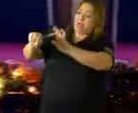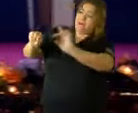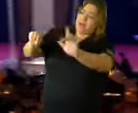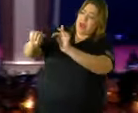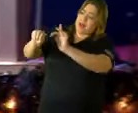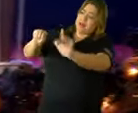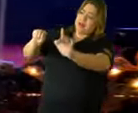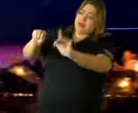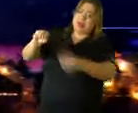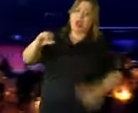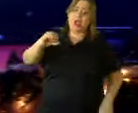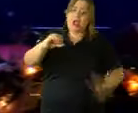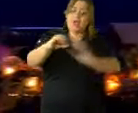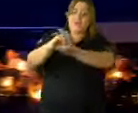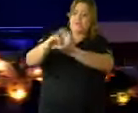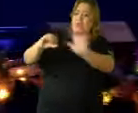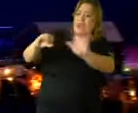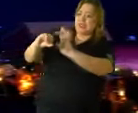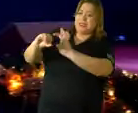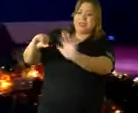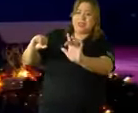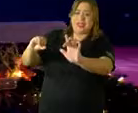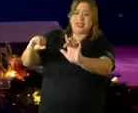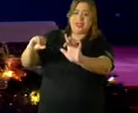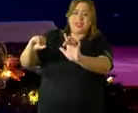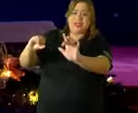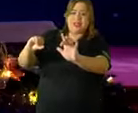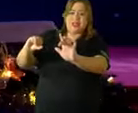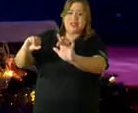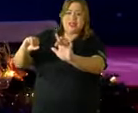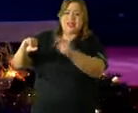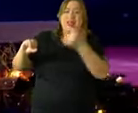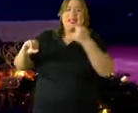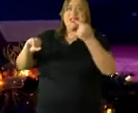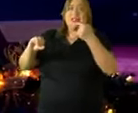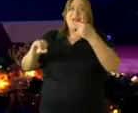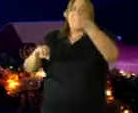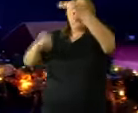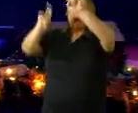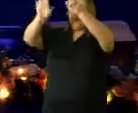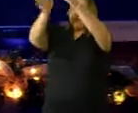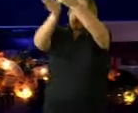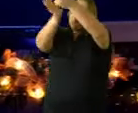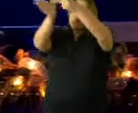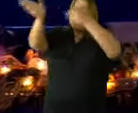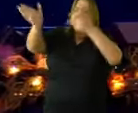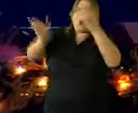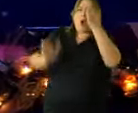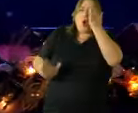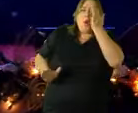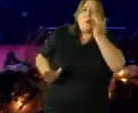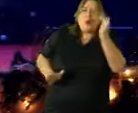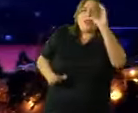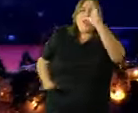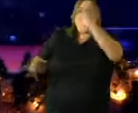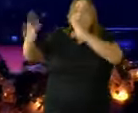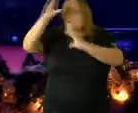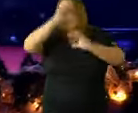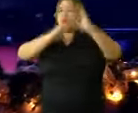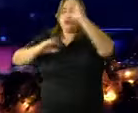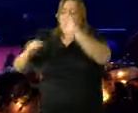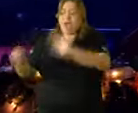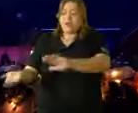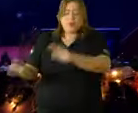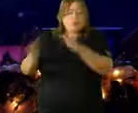está completamente vacía y en él un cartel que dice, ¿por qué buscáis entre los muertos al